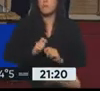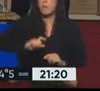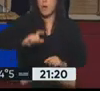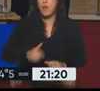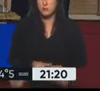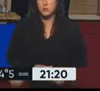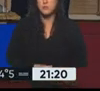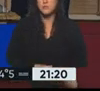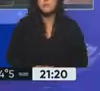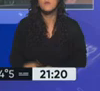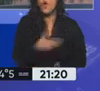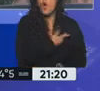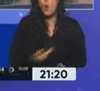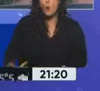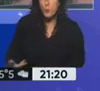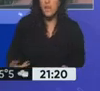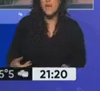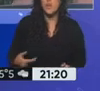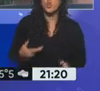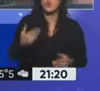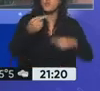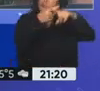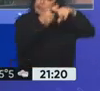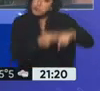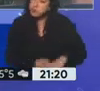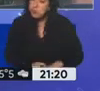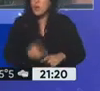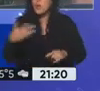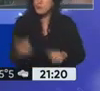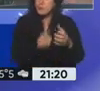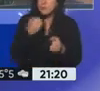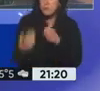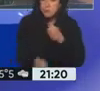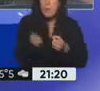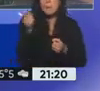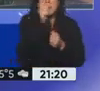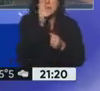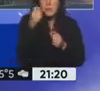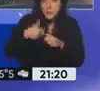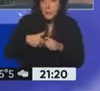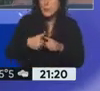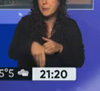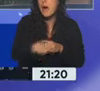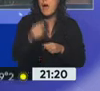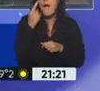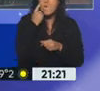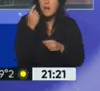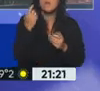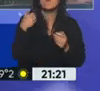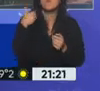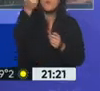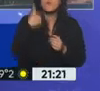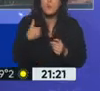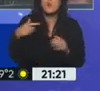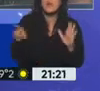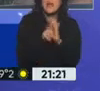ahorro que logró el gobierno en las cuentas públicas en los próximos meses va a estar muy condicionado a el futuro de